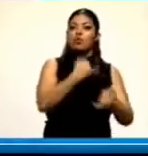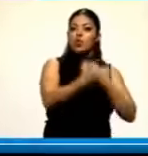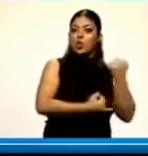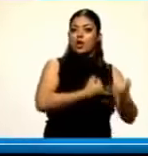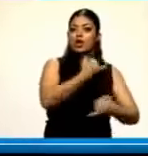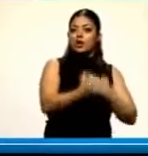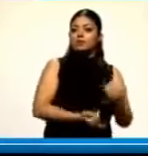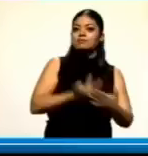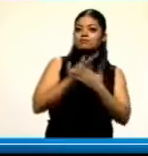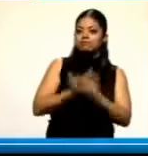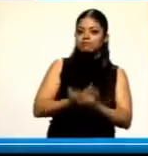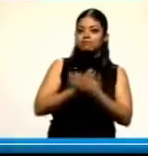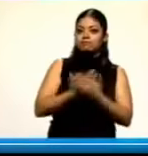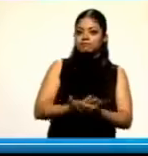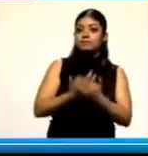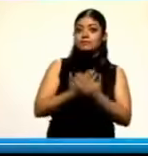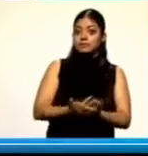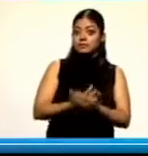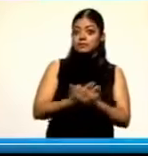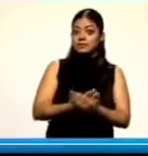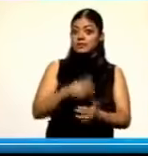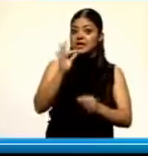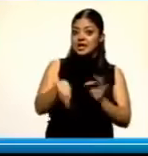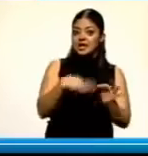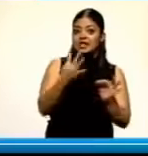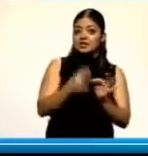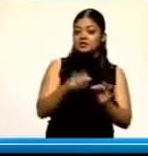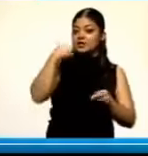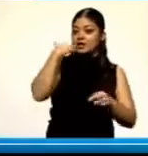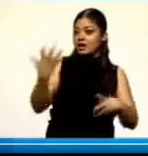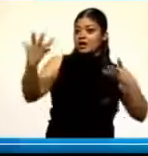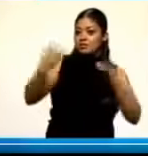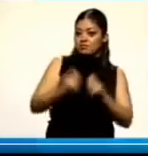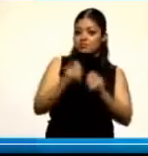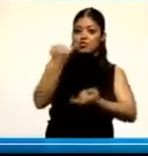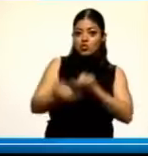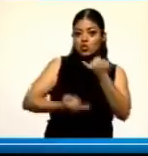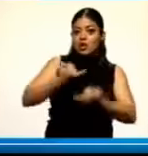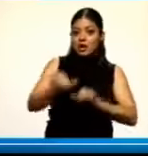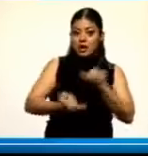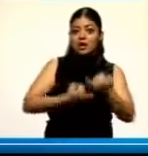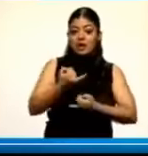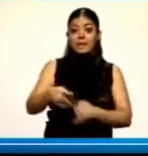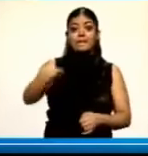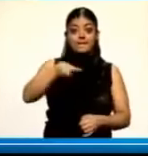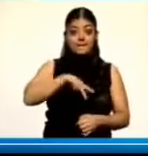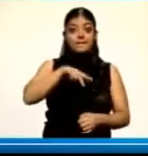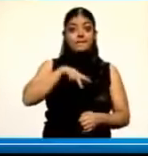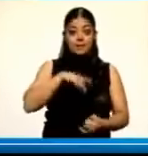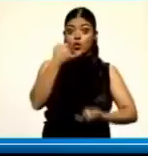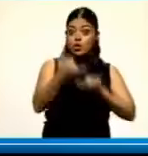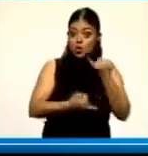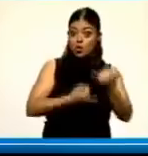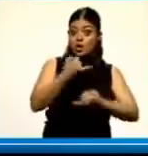juguetes esperando, listos para jugar. Mis